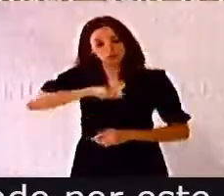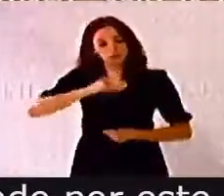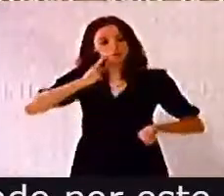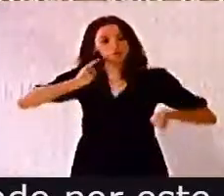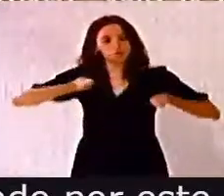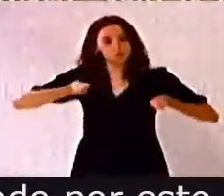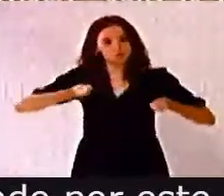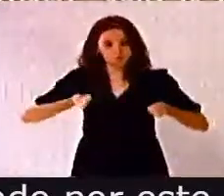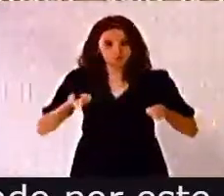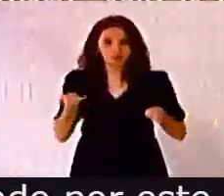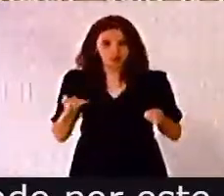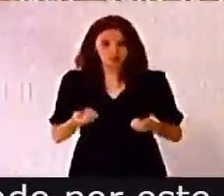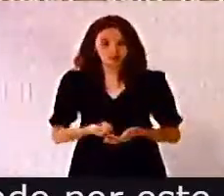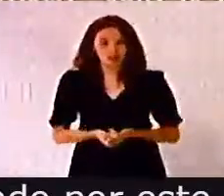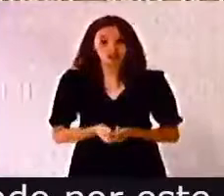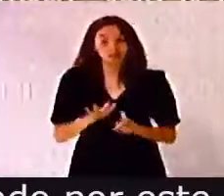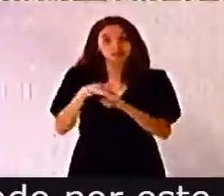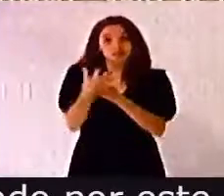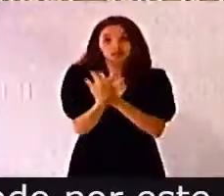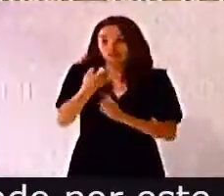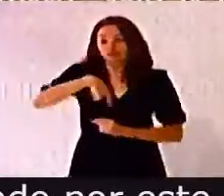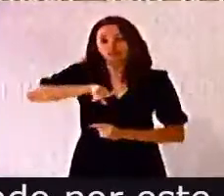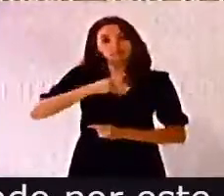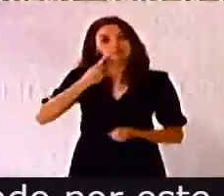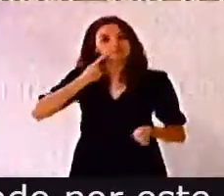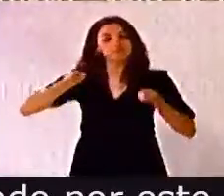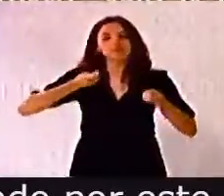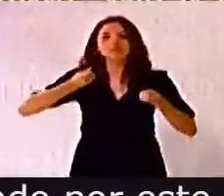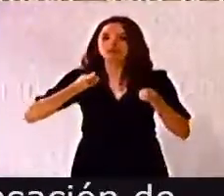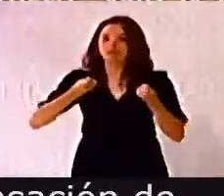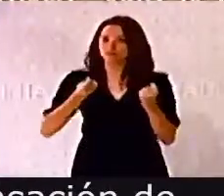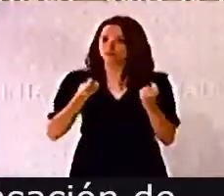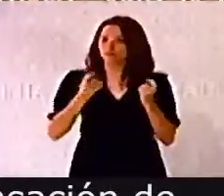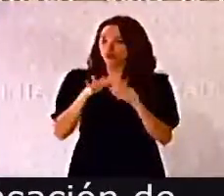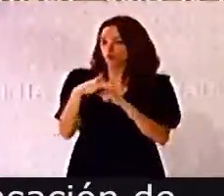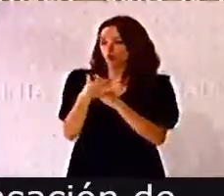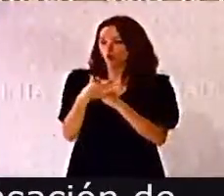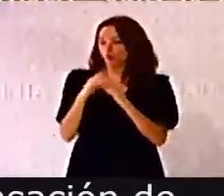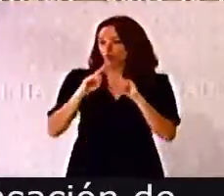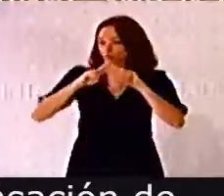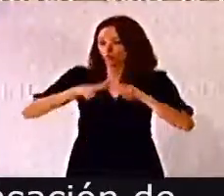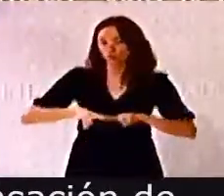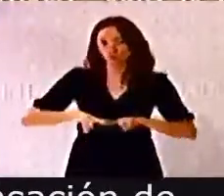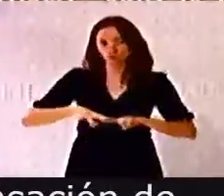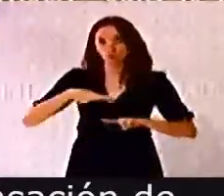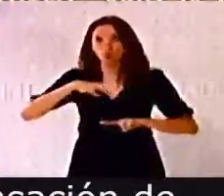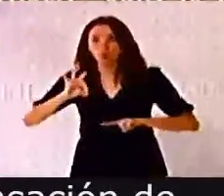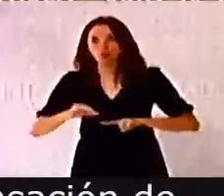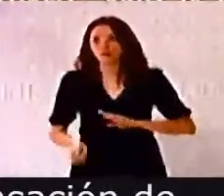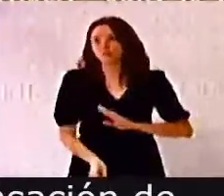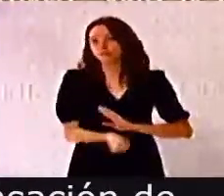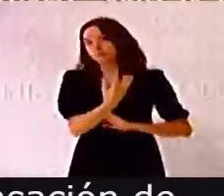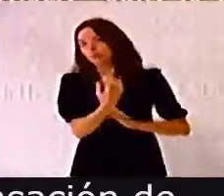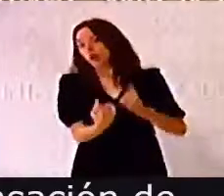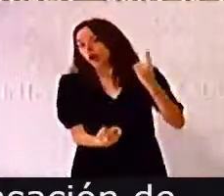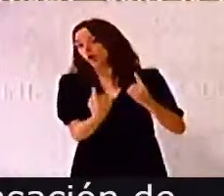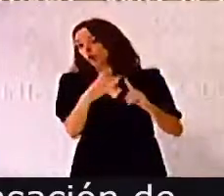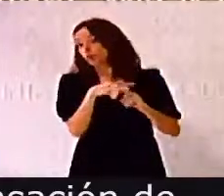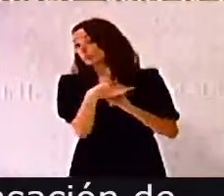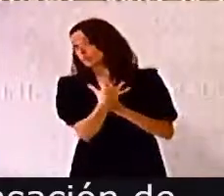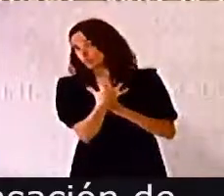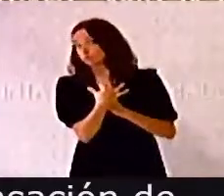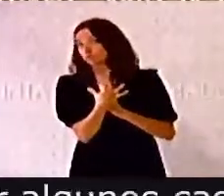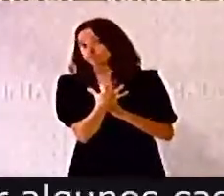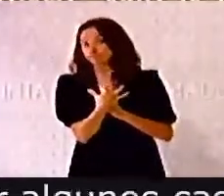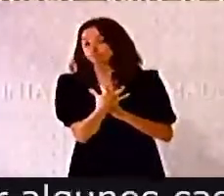control, de que la situación la tenemos controlada. Aunque puede haber, como está viendo, algunos casos, que ya